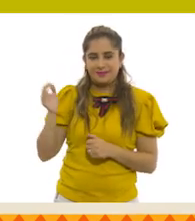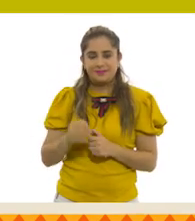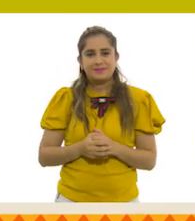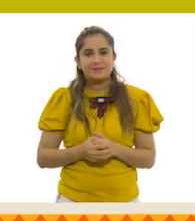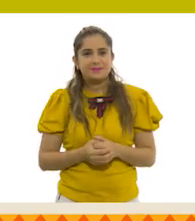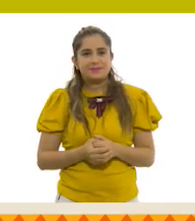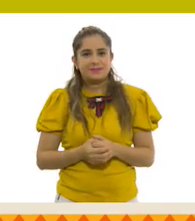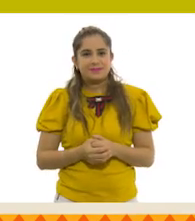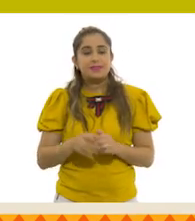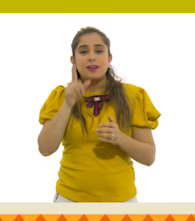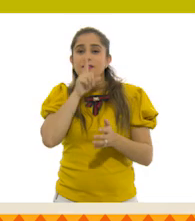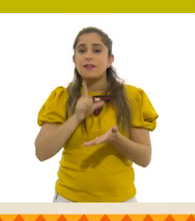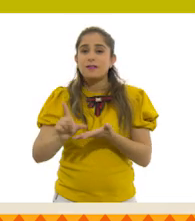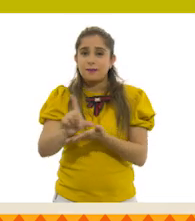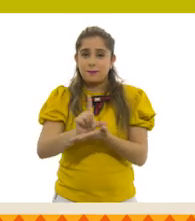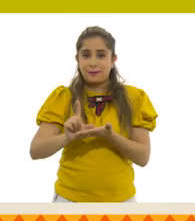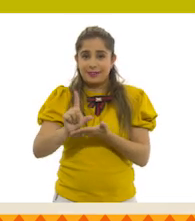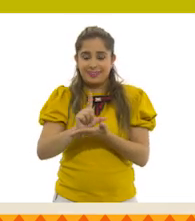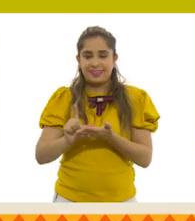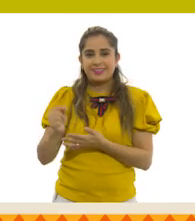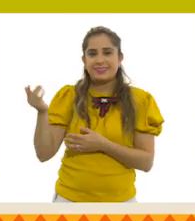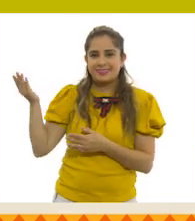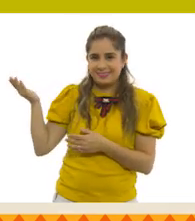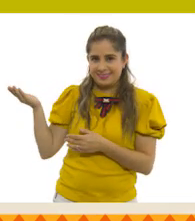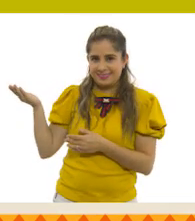@CEPMX. Twitter